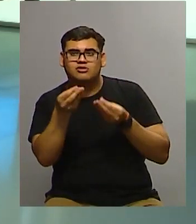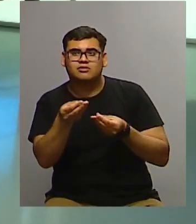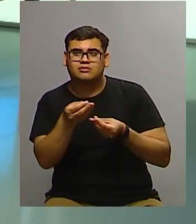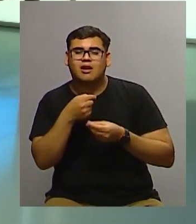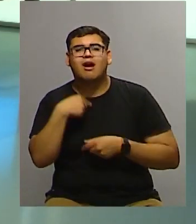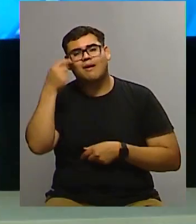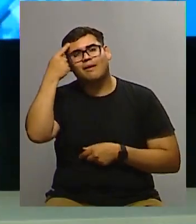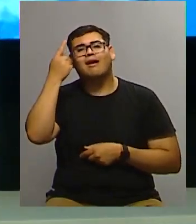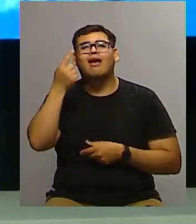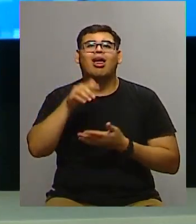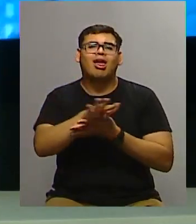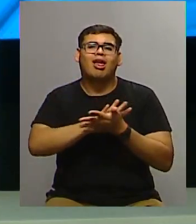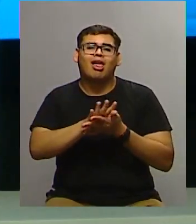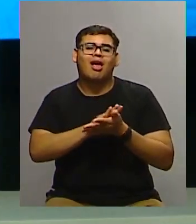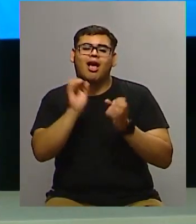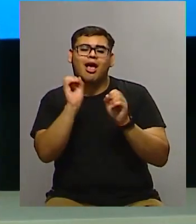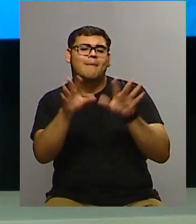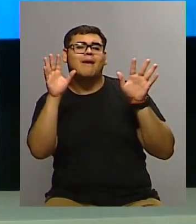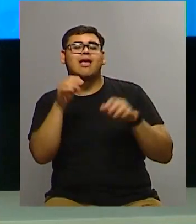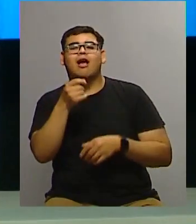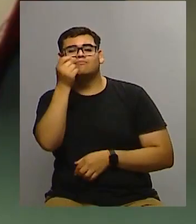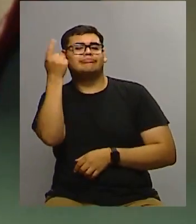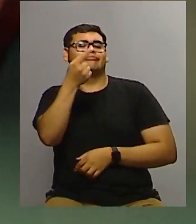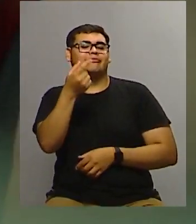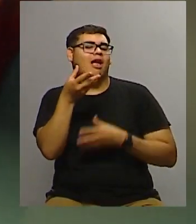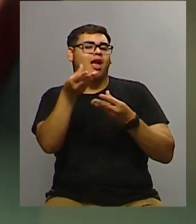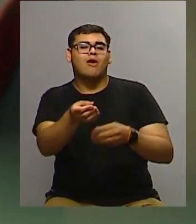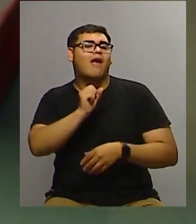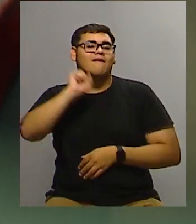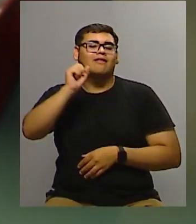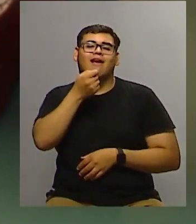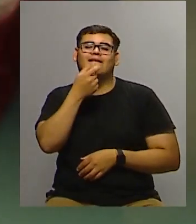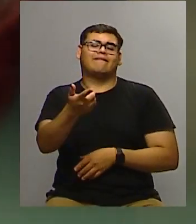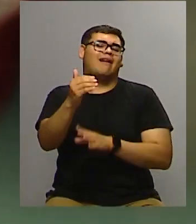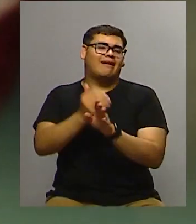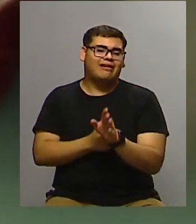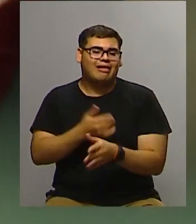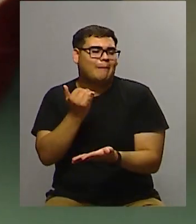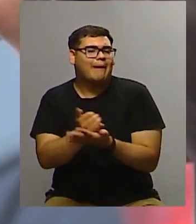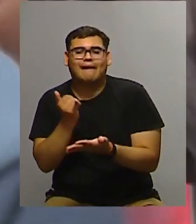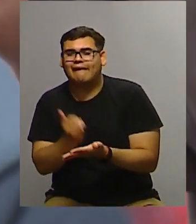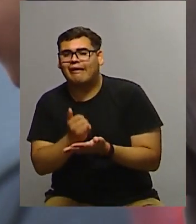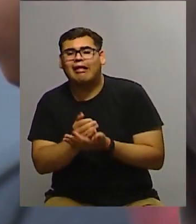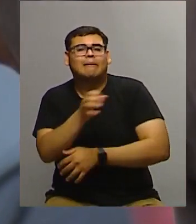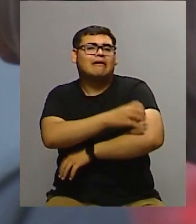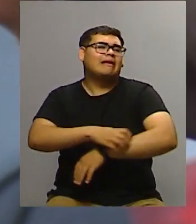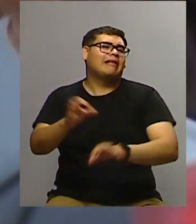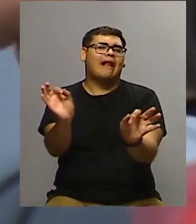de entro y la solución en 2 minutos, la inflación es lo más fácil de bajar, la pobreza